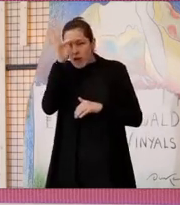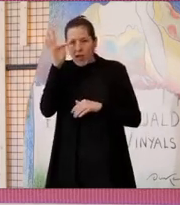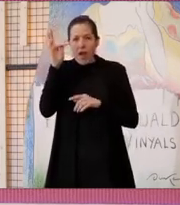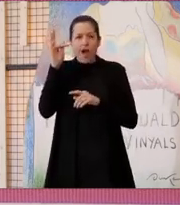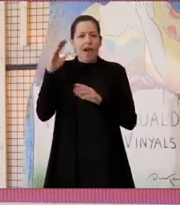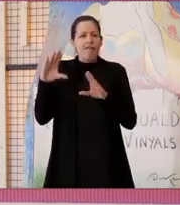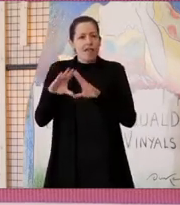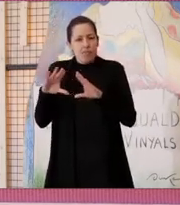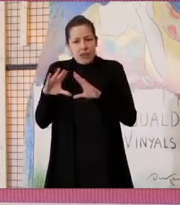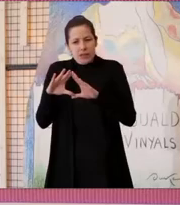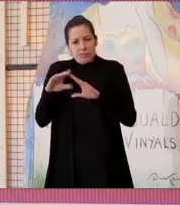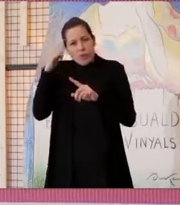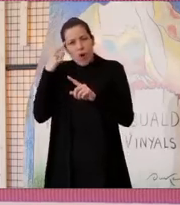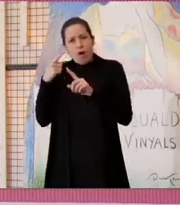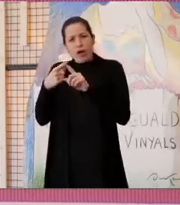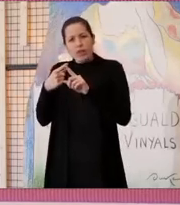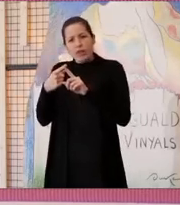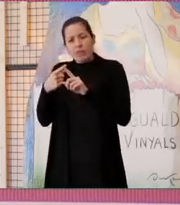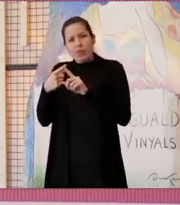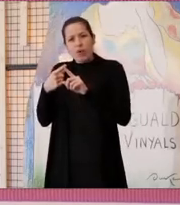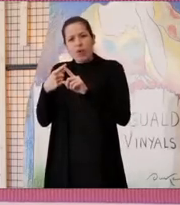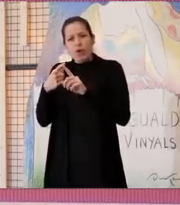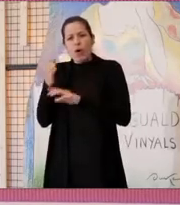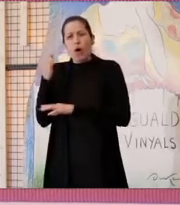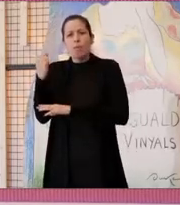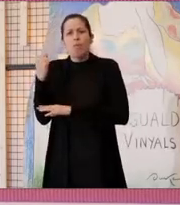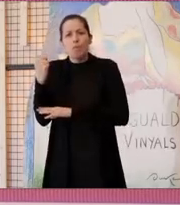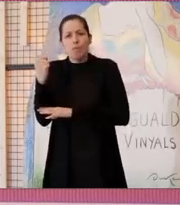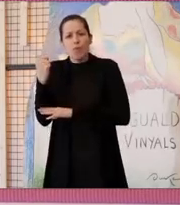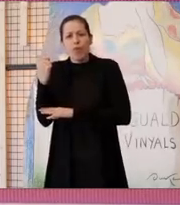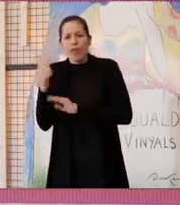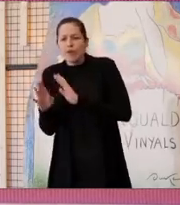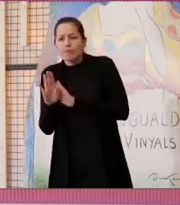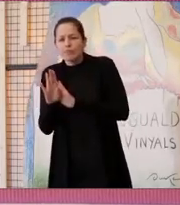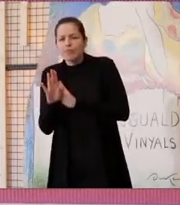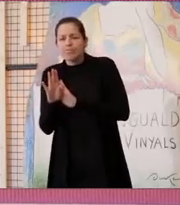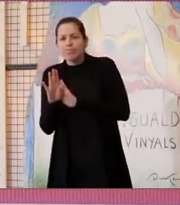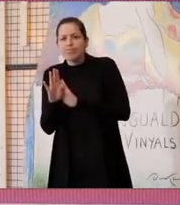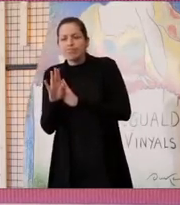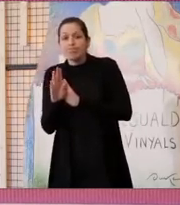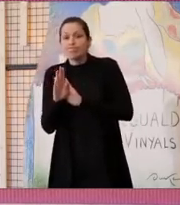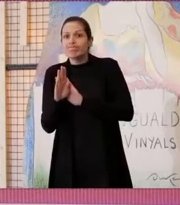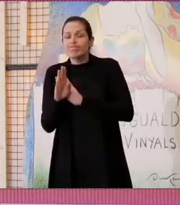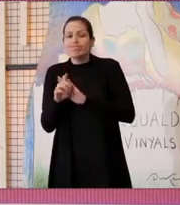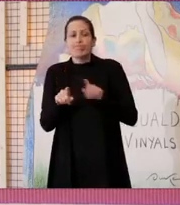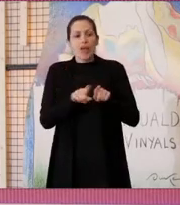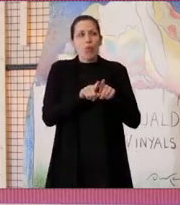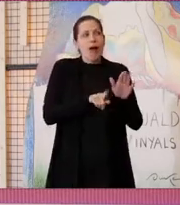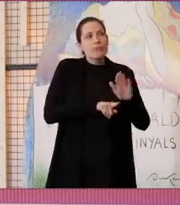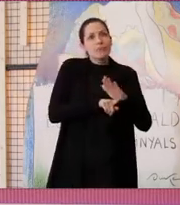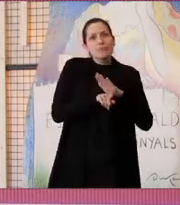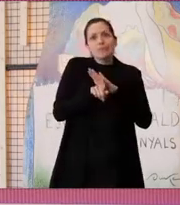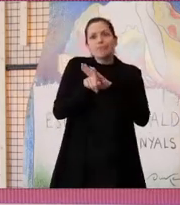desde el feminismo nos quedamos en la nos quedamos en la paridad estamos en la llegada y